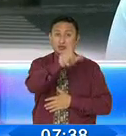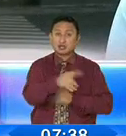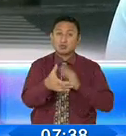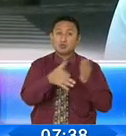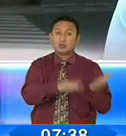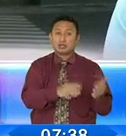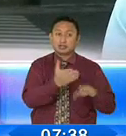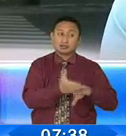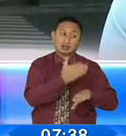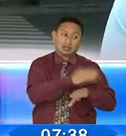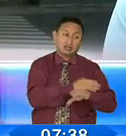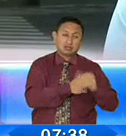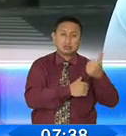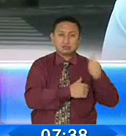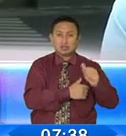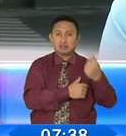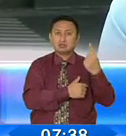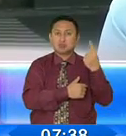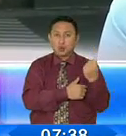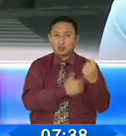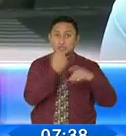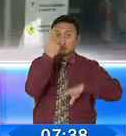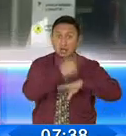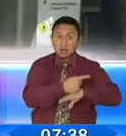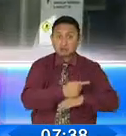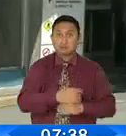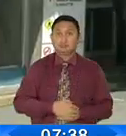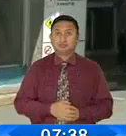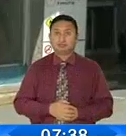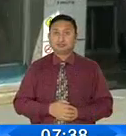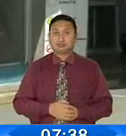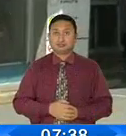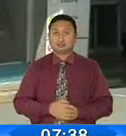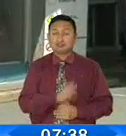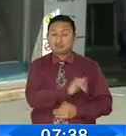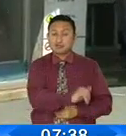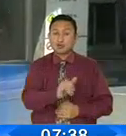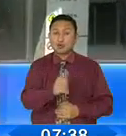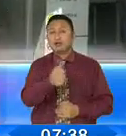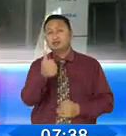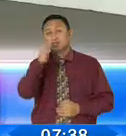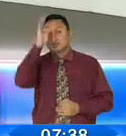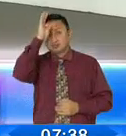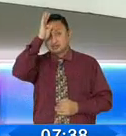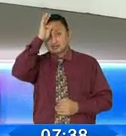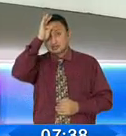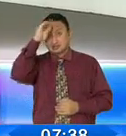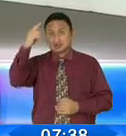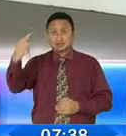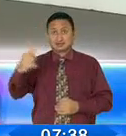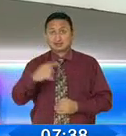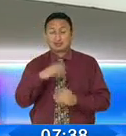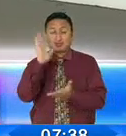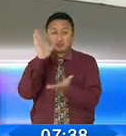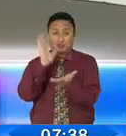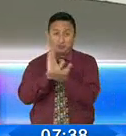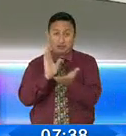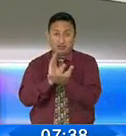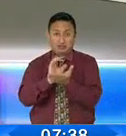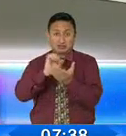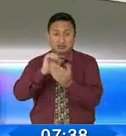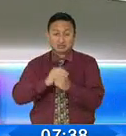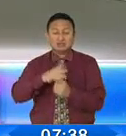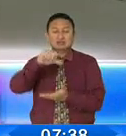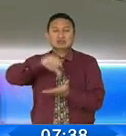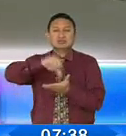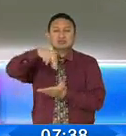estaba de 10, 11 pacientes diarios. Un panorama similar se registra en el Hospital Carlos Andrade Marín del Seguro Social en el centro